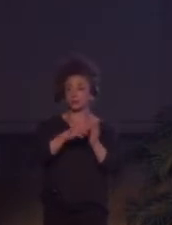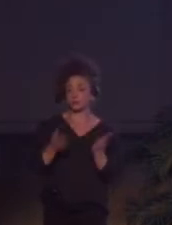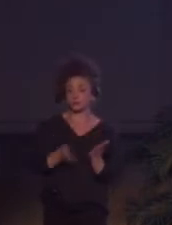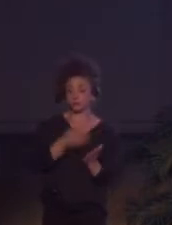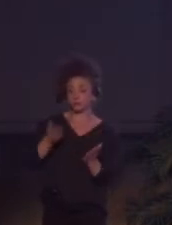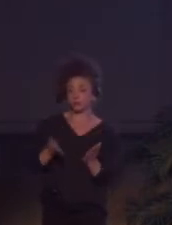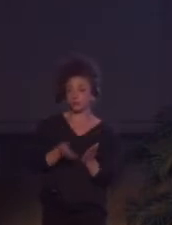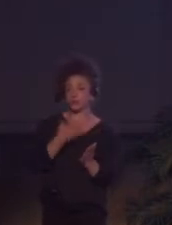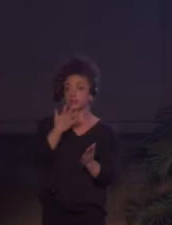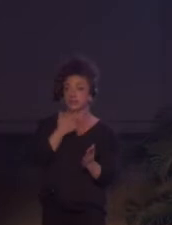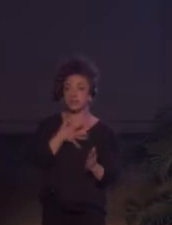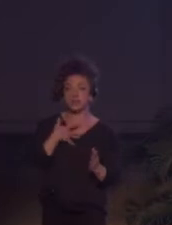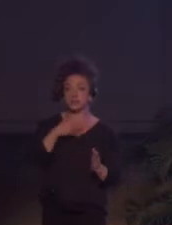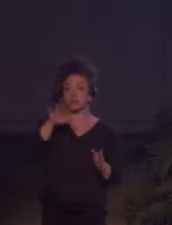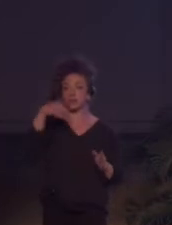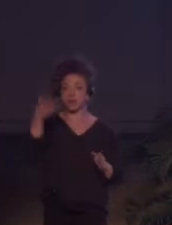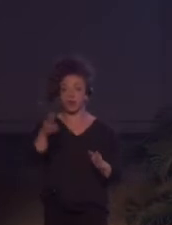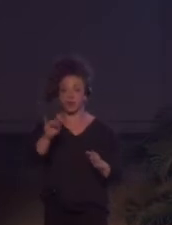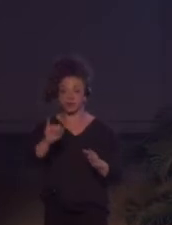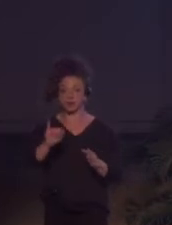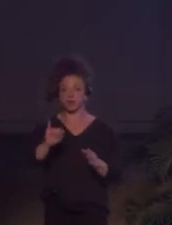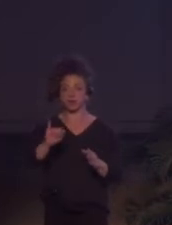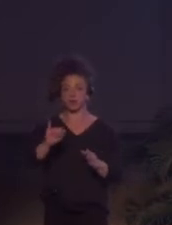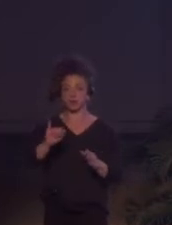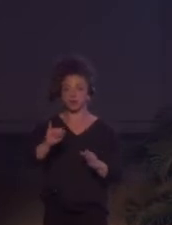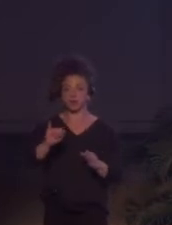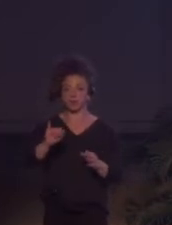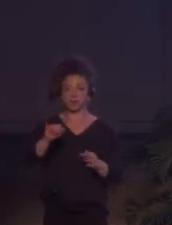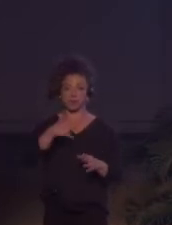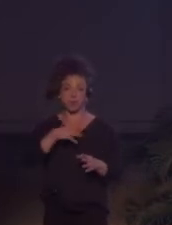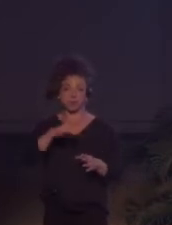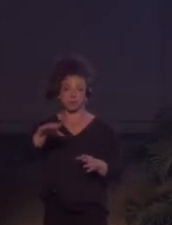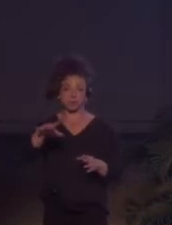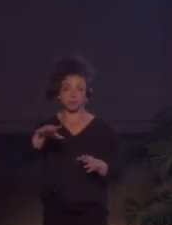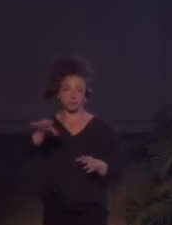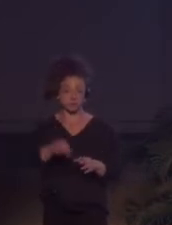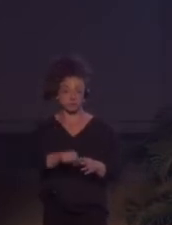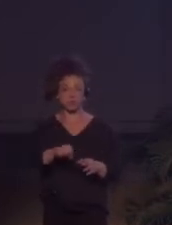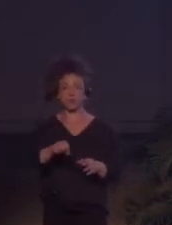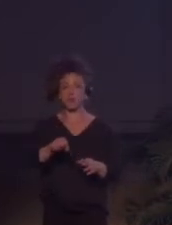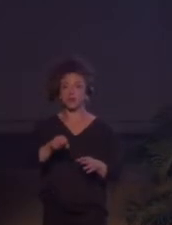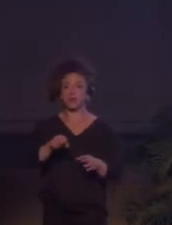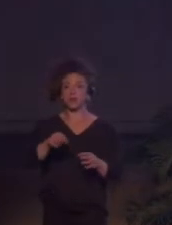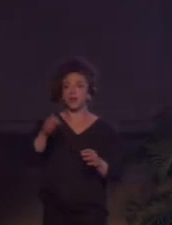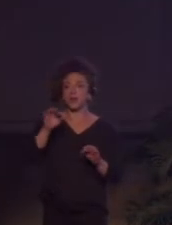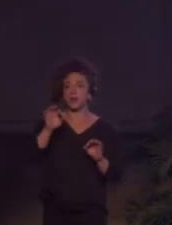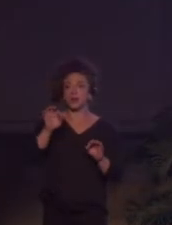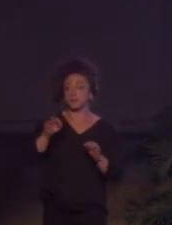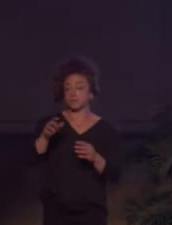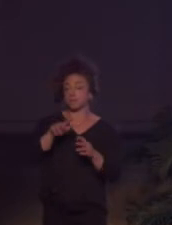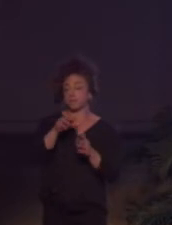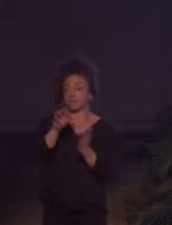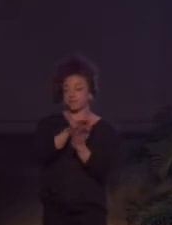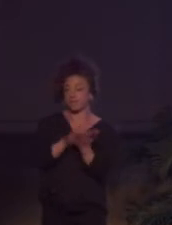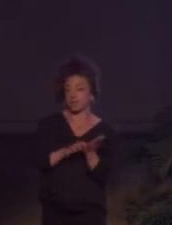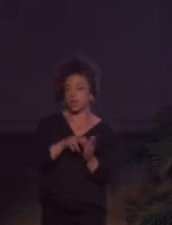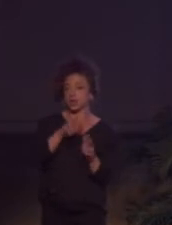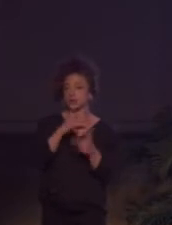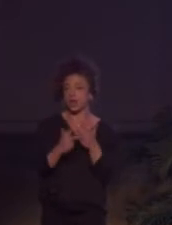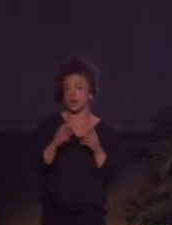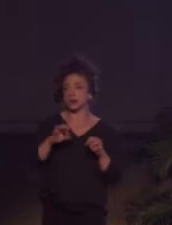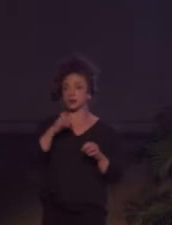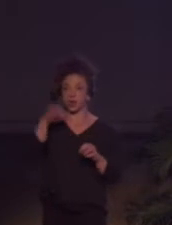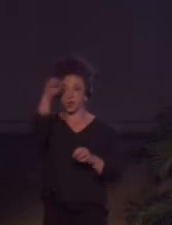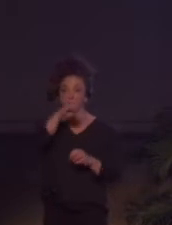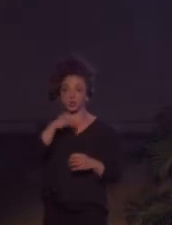dena, iritzi ezberdinak jaso dira, eta izan da igual gure publikazio rekopilatorio bat bezala, ez? Eta azkenik,